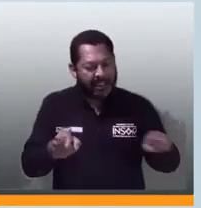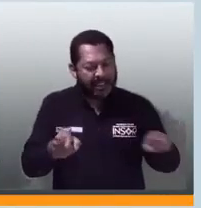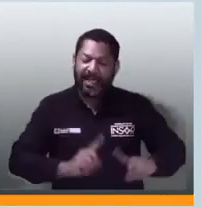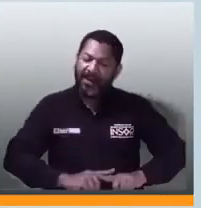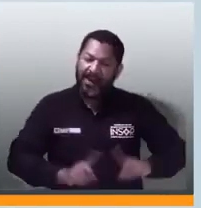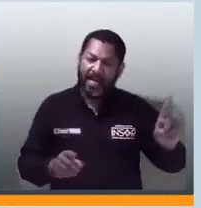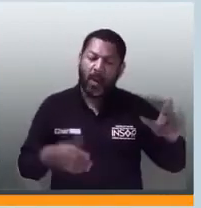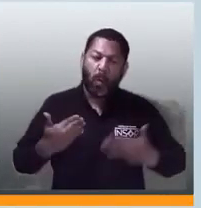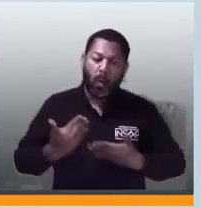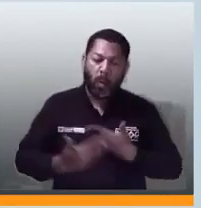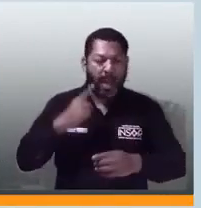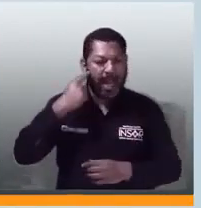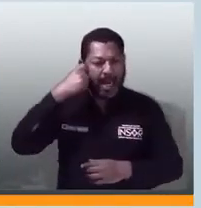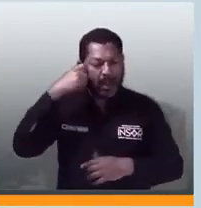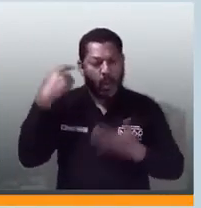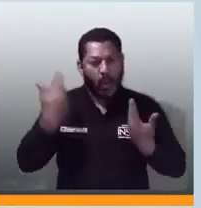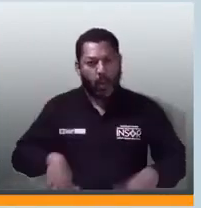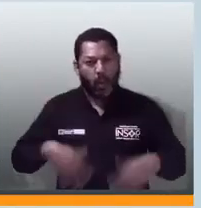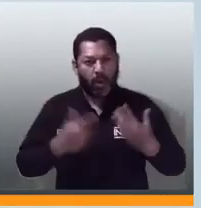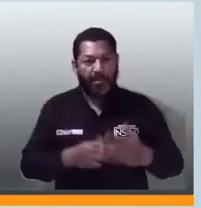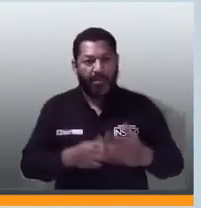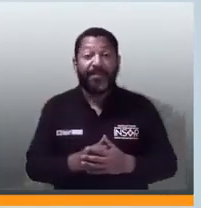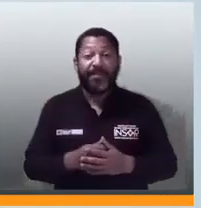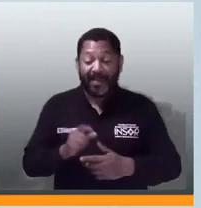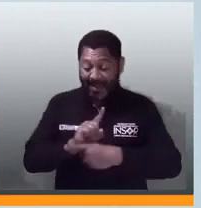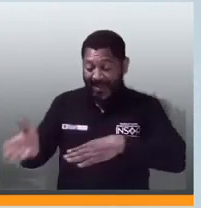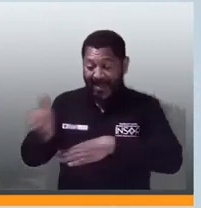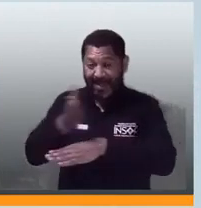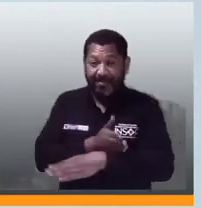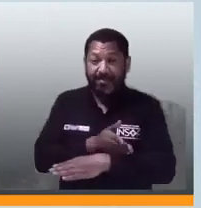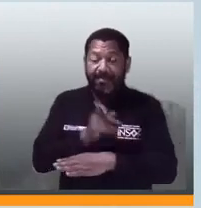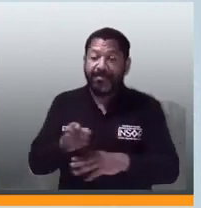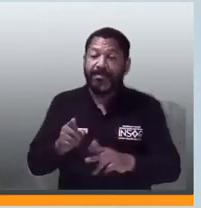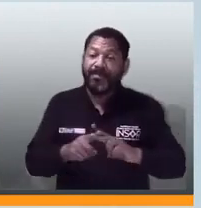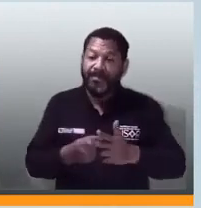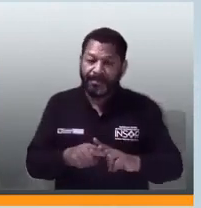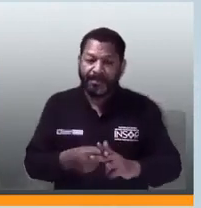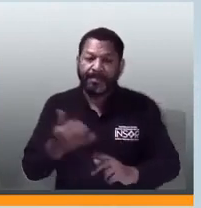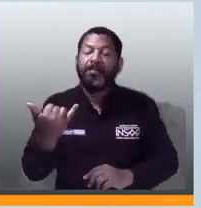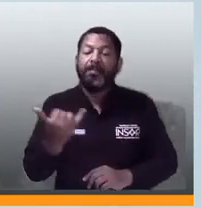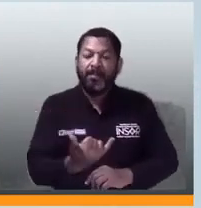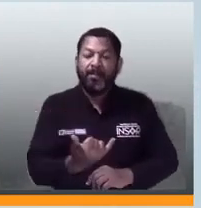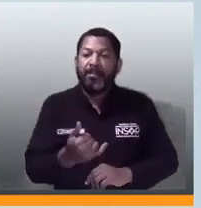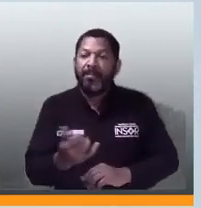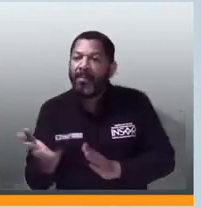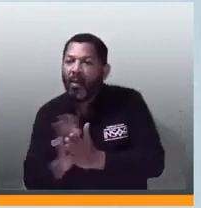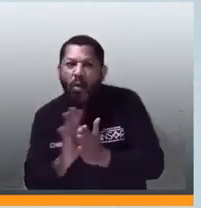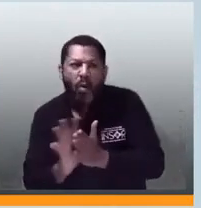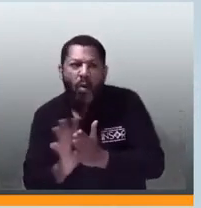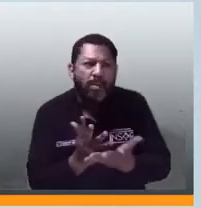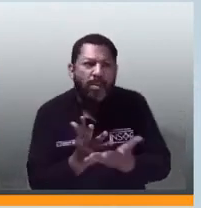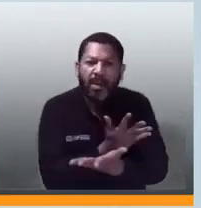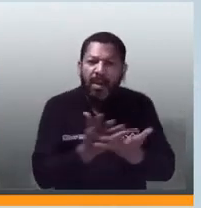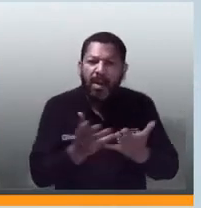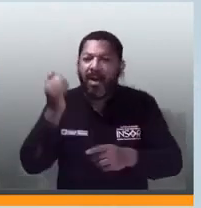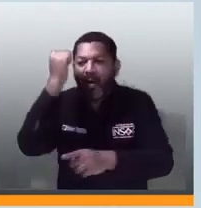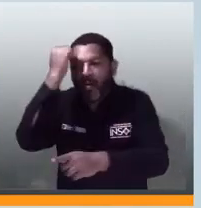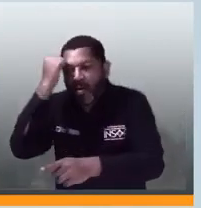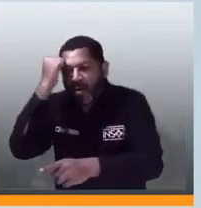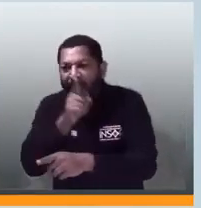eso nos ha implicado grandes retos. Y la semana pasada tuvimos varios talleres donde nos hicieron muchos